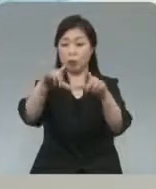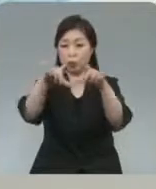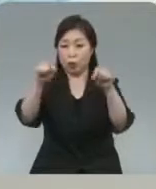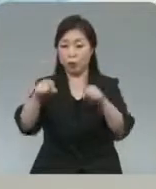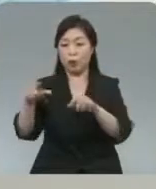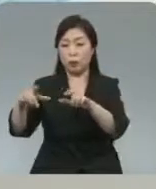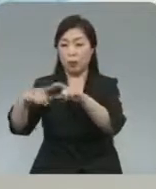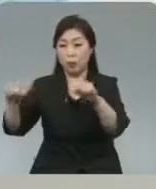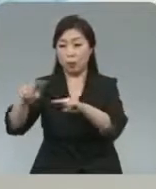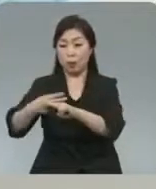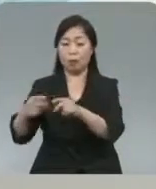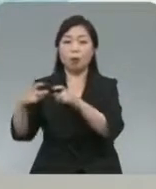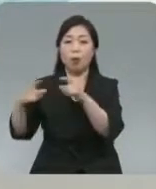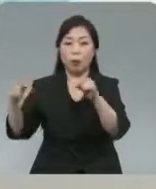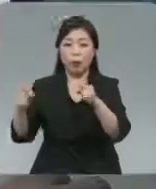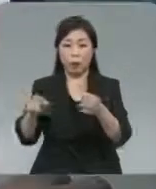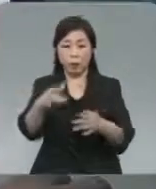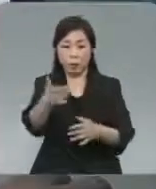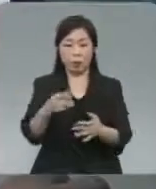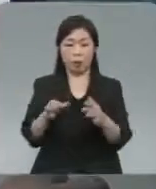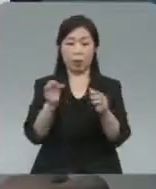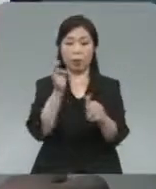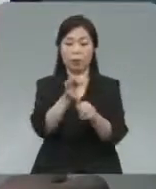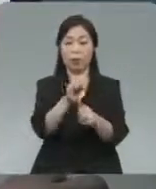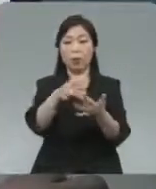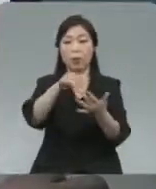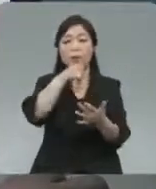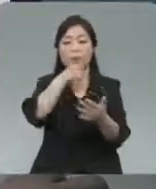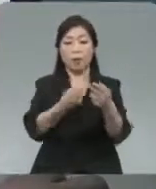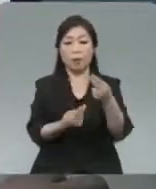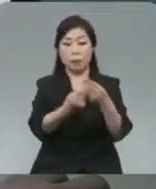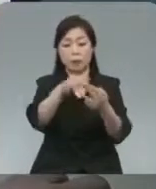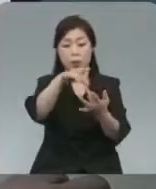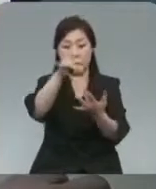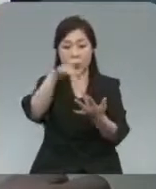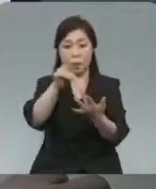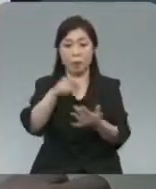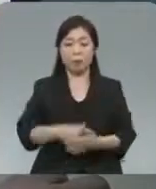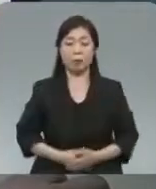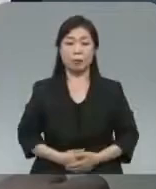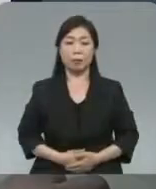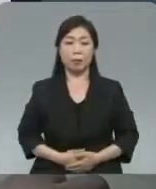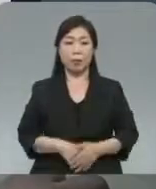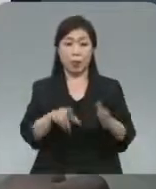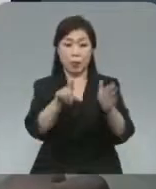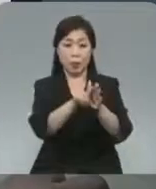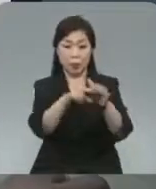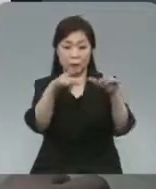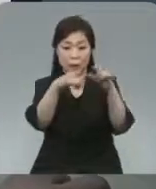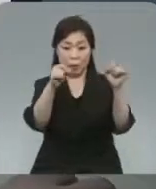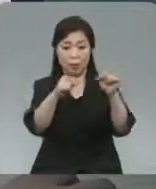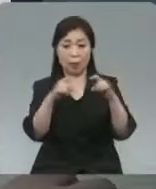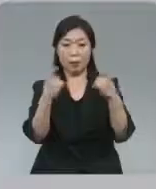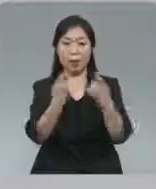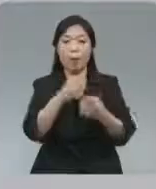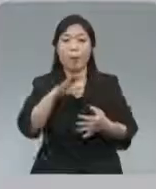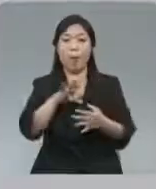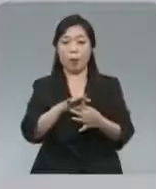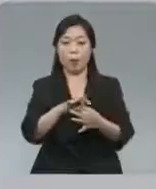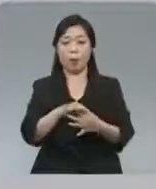reparto del subsidio por coronavirus considerando las quejas y las comodidades planteadas por la población en pasadas ocasiones